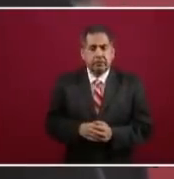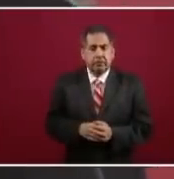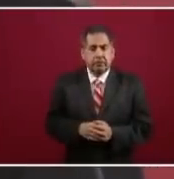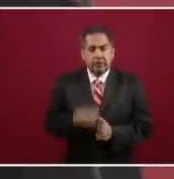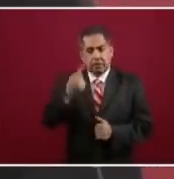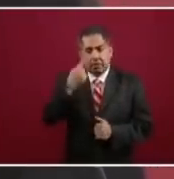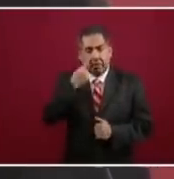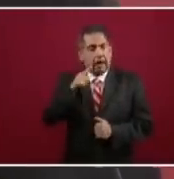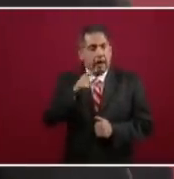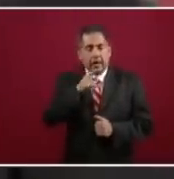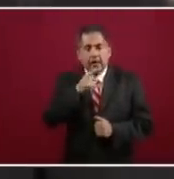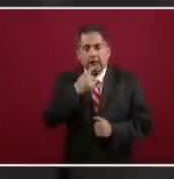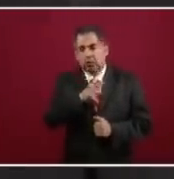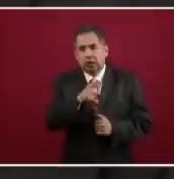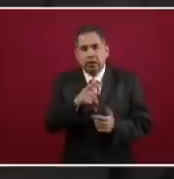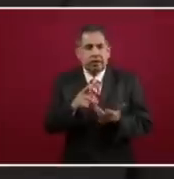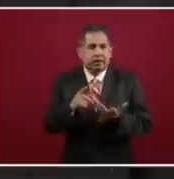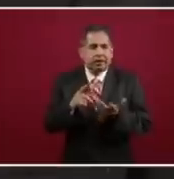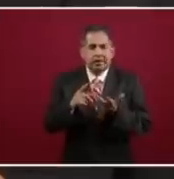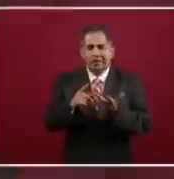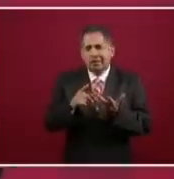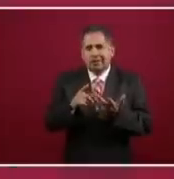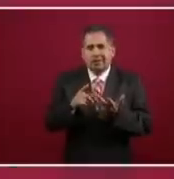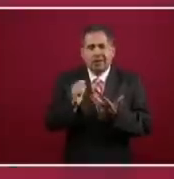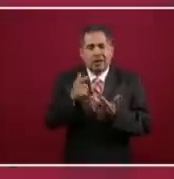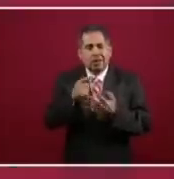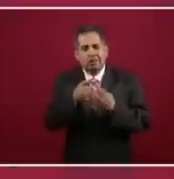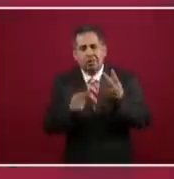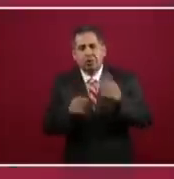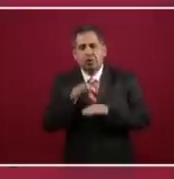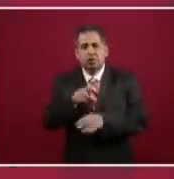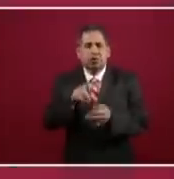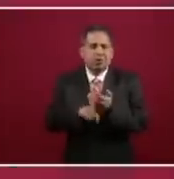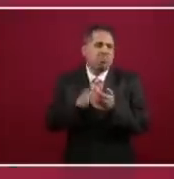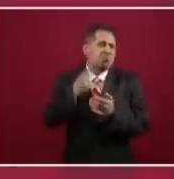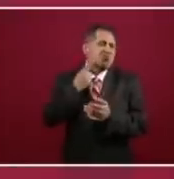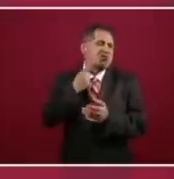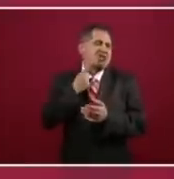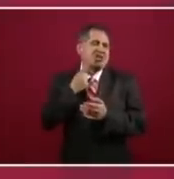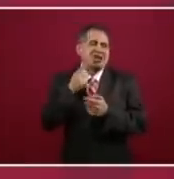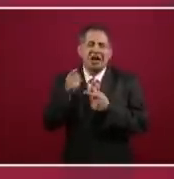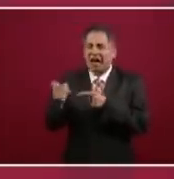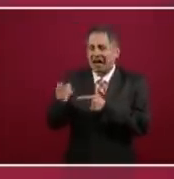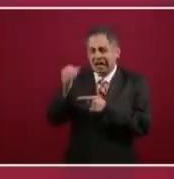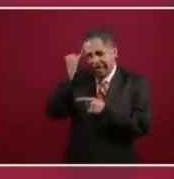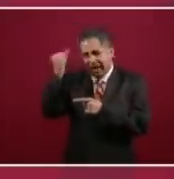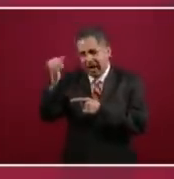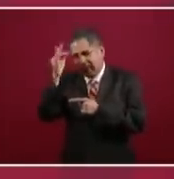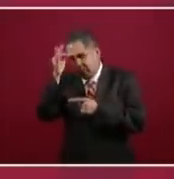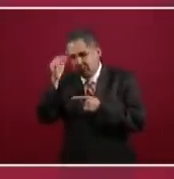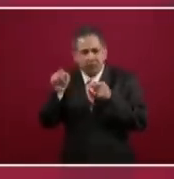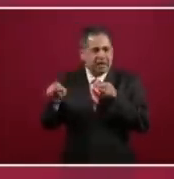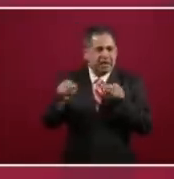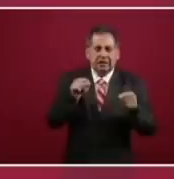denunciarse asuntos que tienen que ver con posturas políticas también